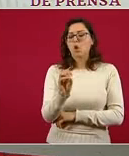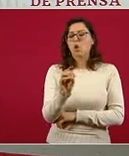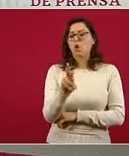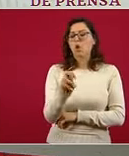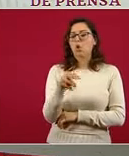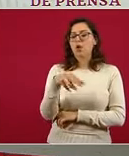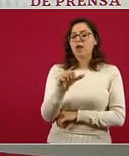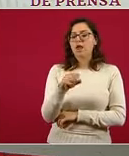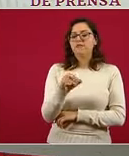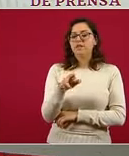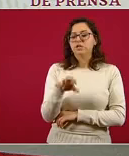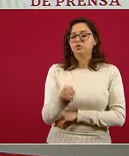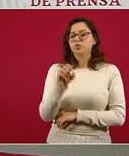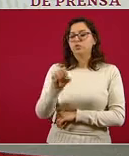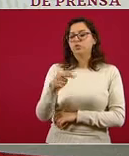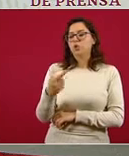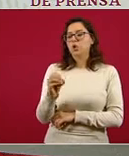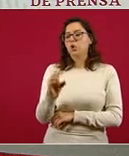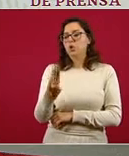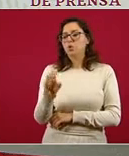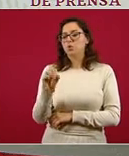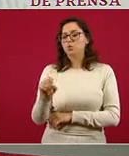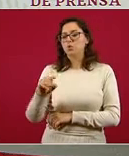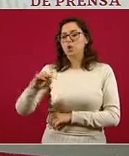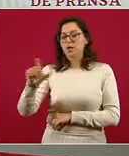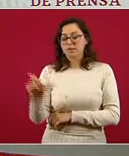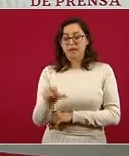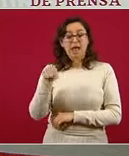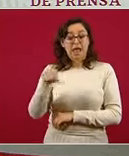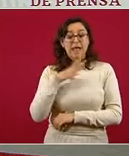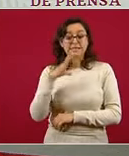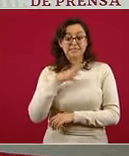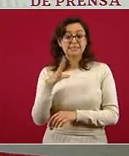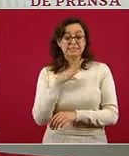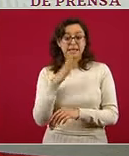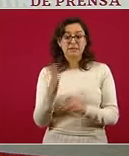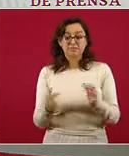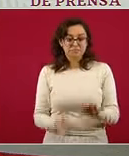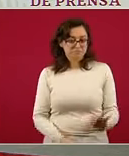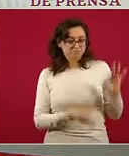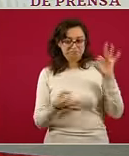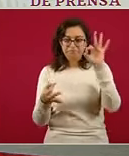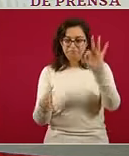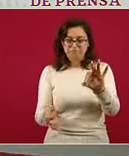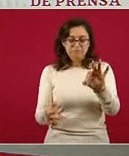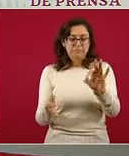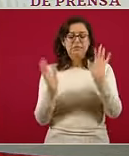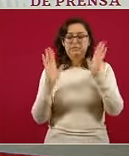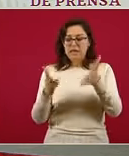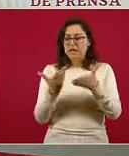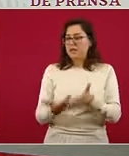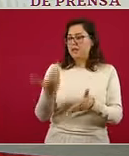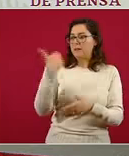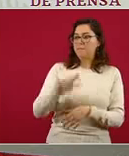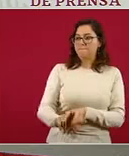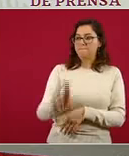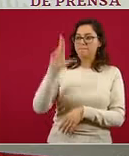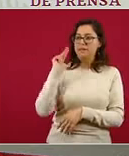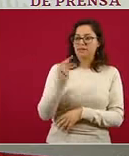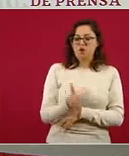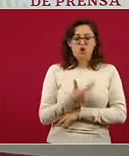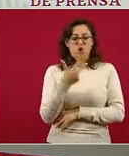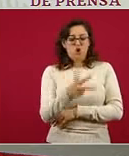coronavirus.gov.mx, en donde encontrarán el documento que hemos hecho público el pasado martes 8